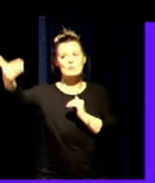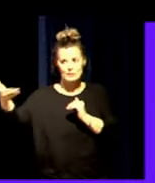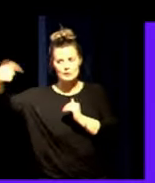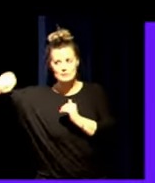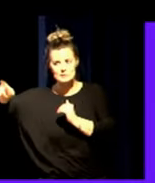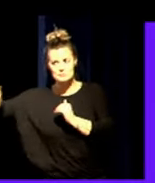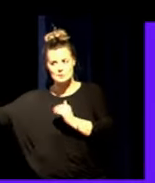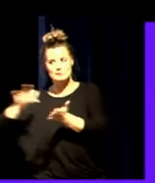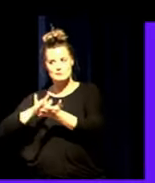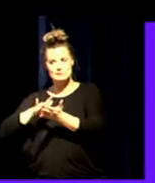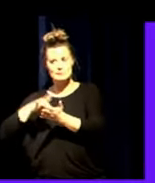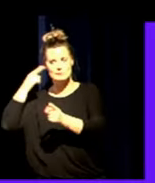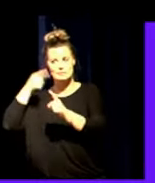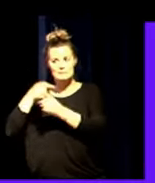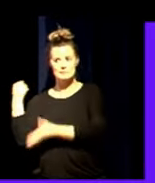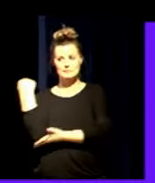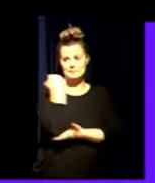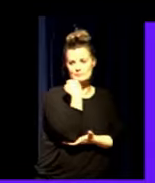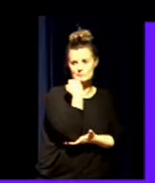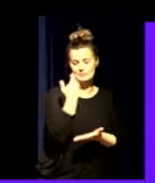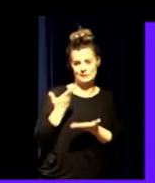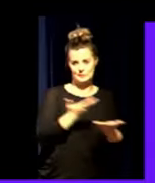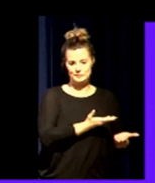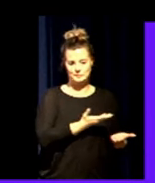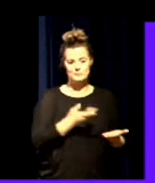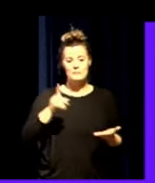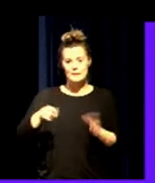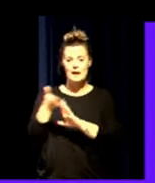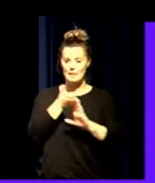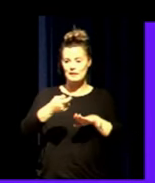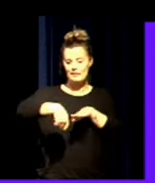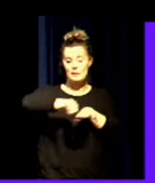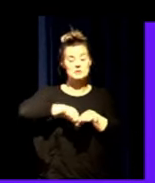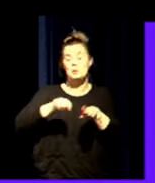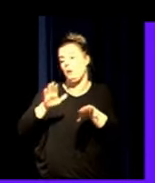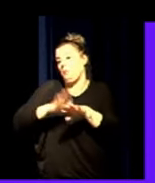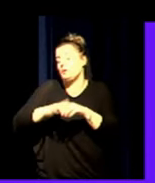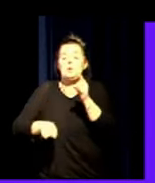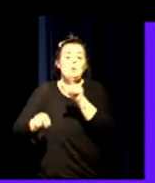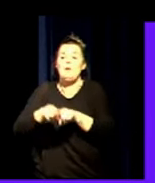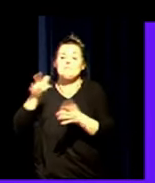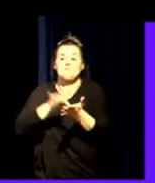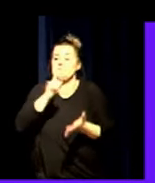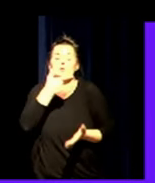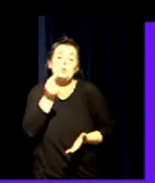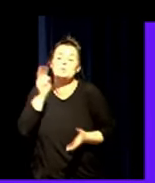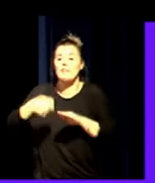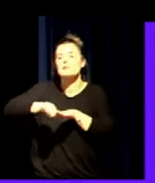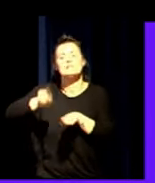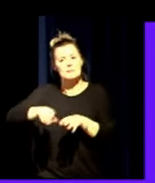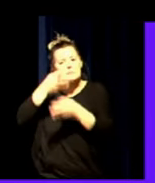ayudar. Os he traído también, aparte de los zapatos, porque hay gente que puede que no le gusten los zapatos, os he traído un